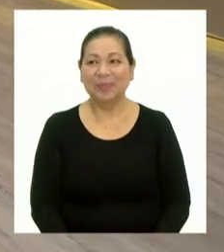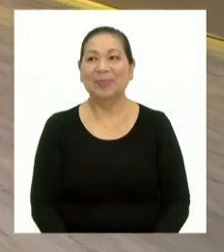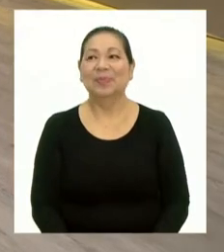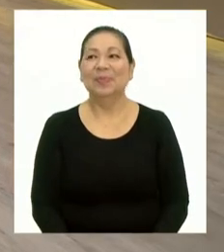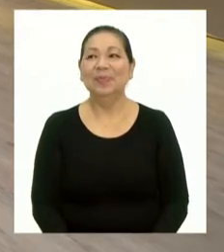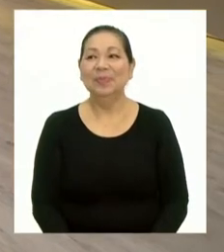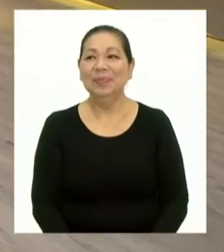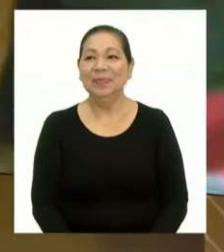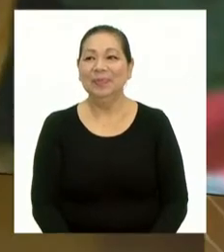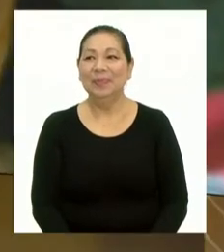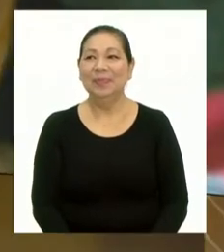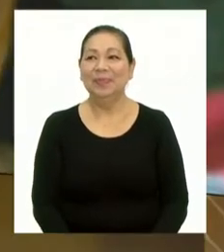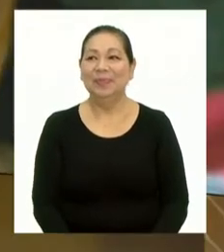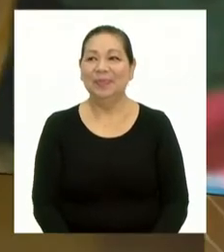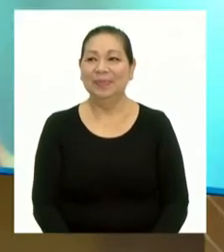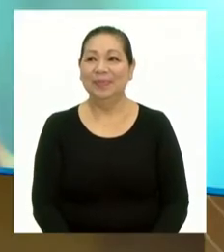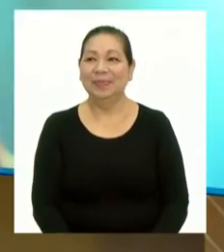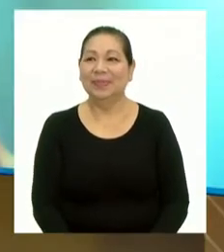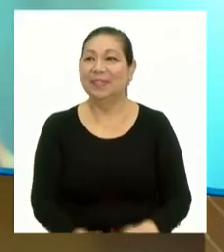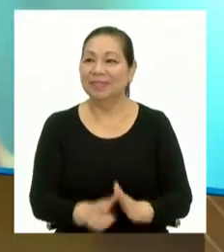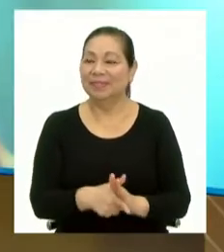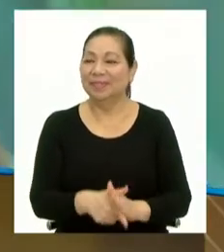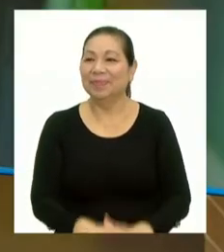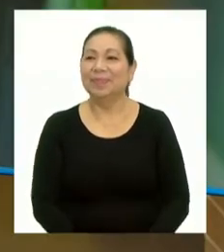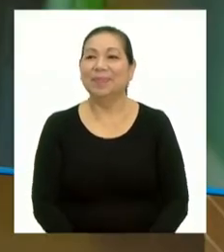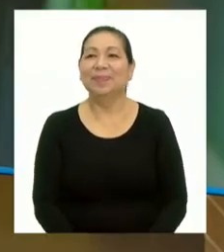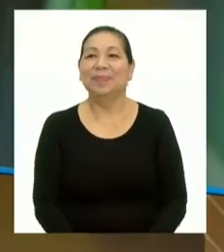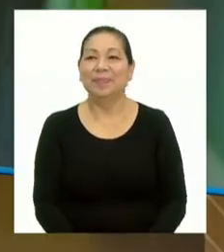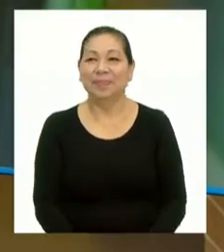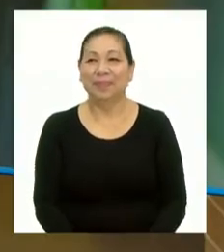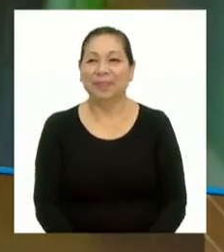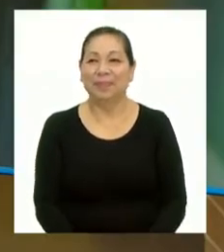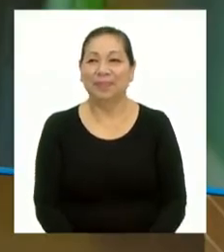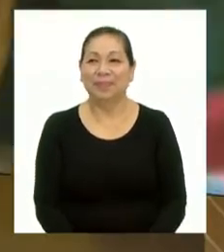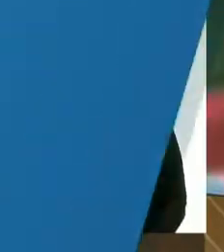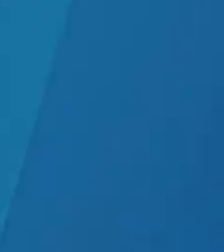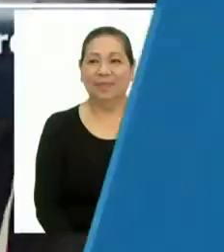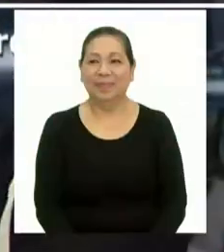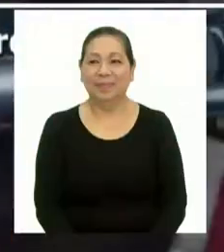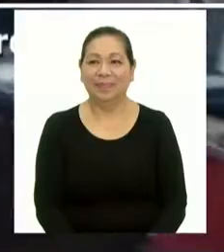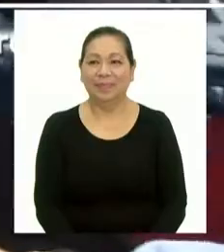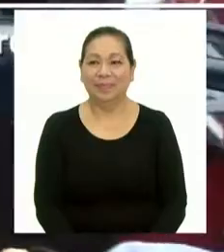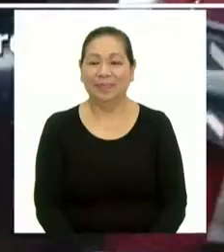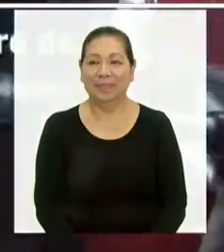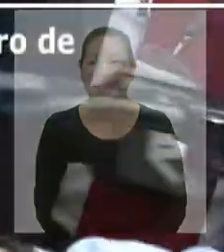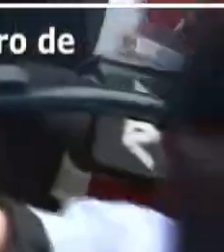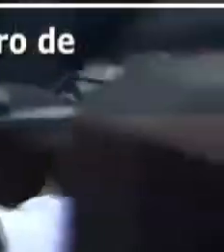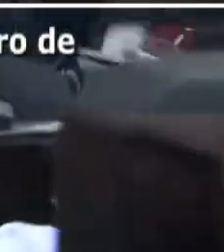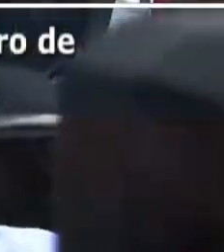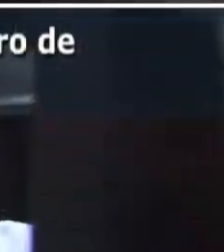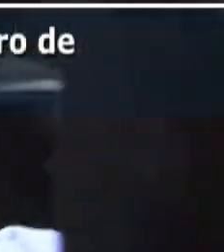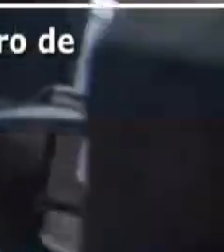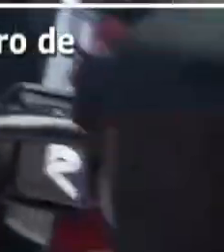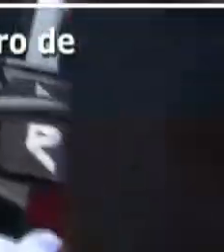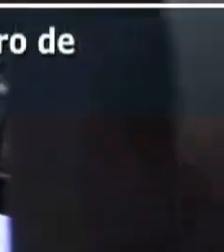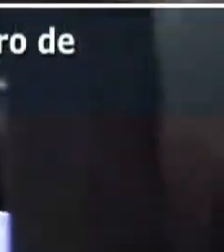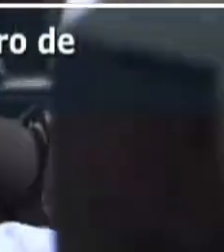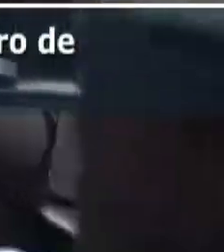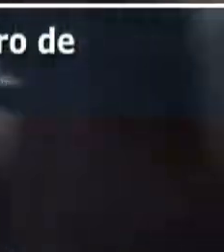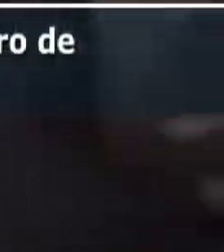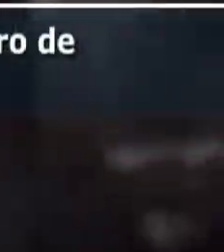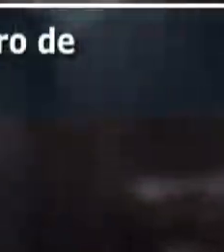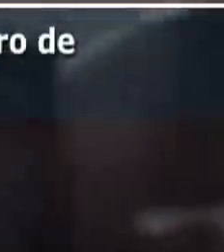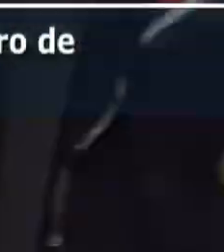Jampa, Napaico y Gachón. Y tras la pausa, ya estamos así, con una cotrimuna canja, Poder Judicial, Umayirmi, Aníbal Torres, Guido